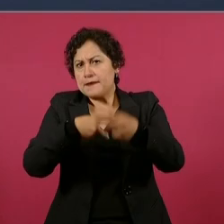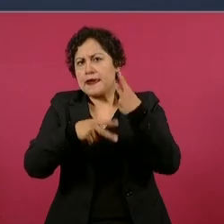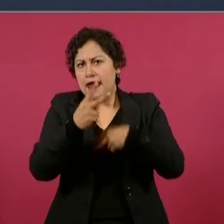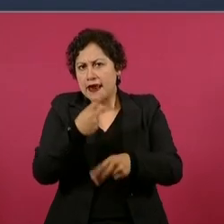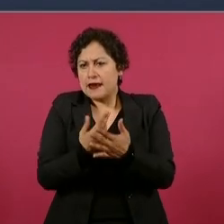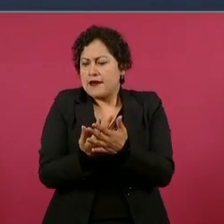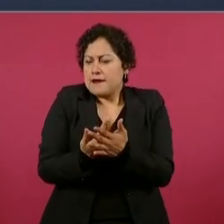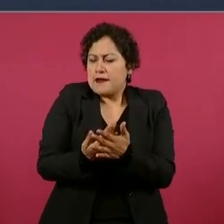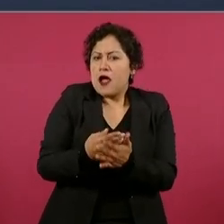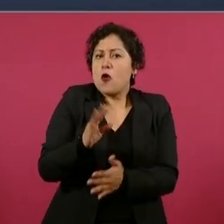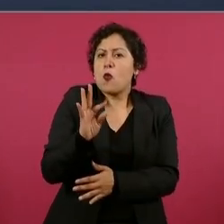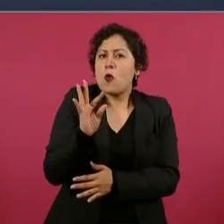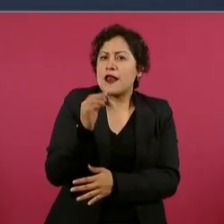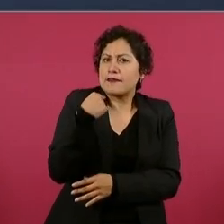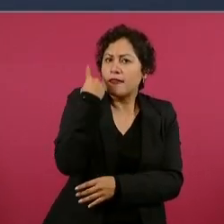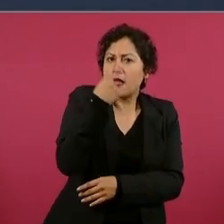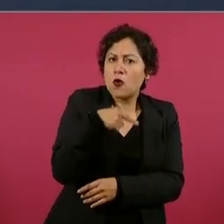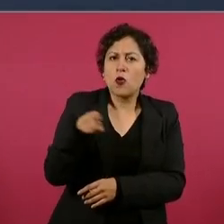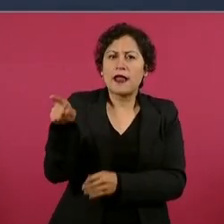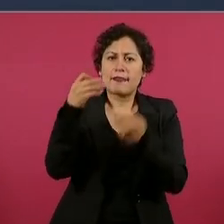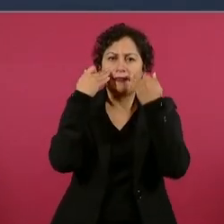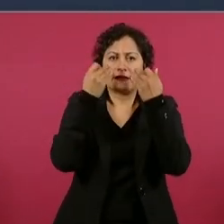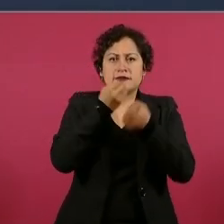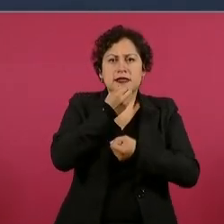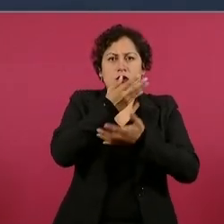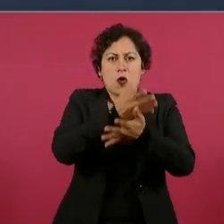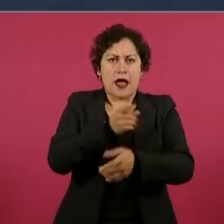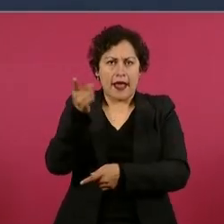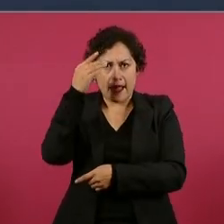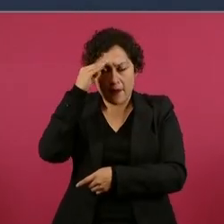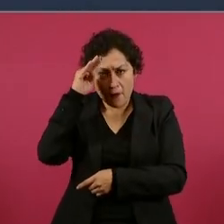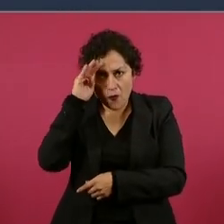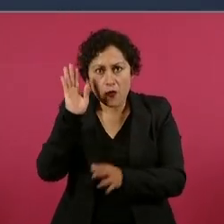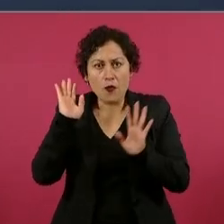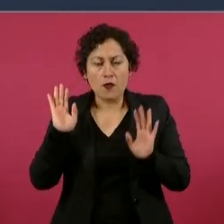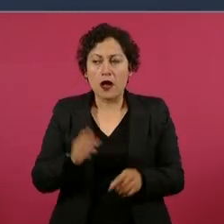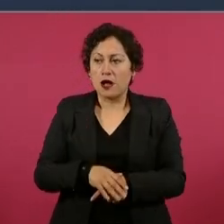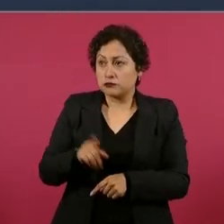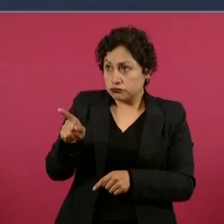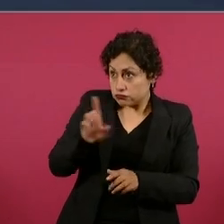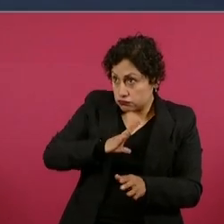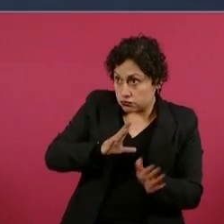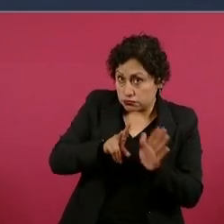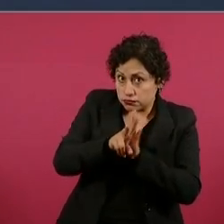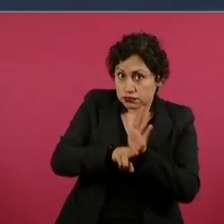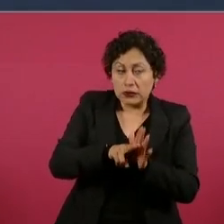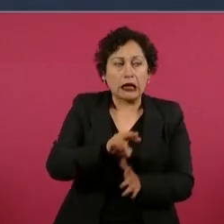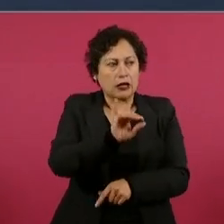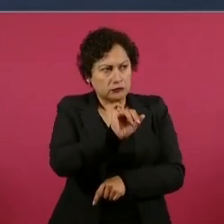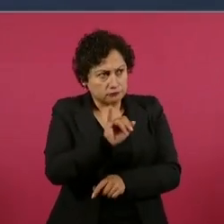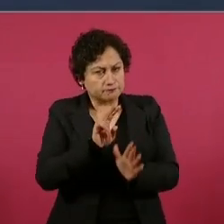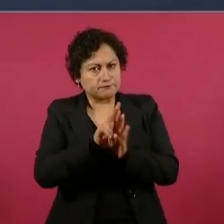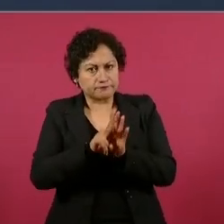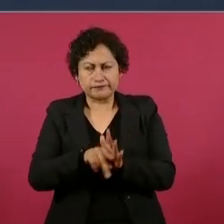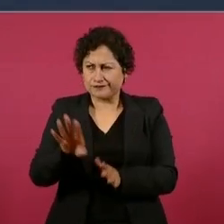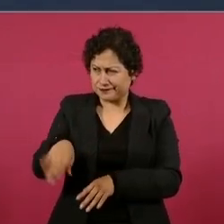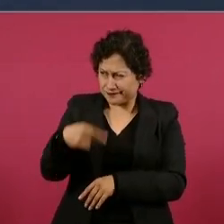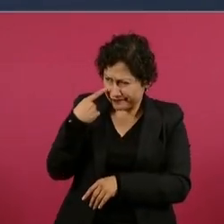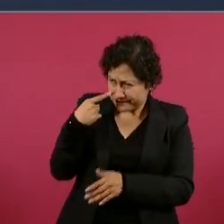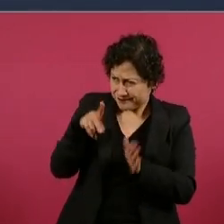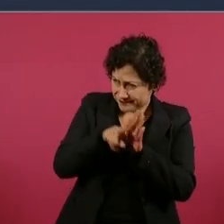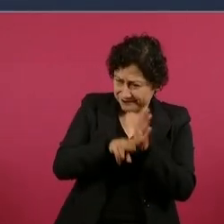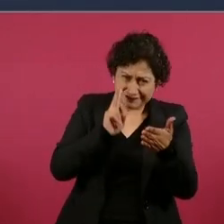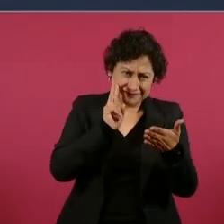horas de declaraciones de Ahumada en Cuba. Se y está ya entregaron videos ustedes y, también, y va, van a entregar el Instituto Electoral. ¿Ya los viste, por cierto, esos videos? No,